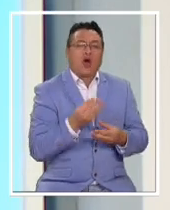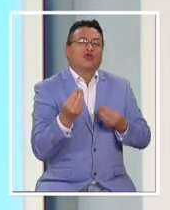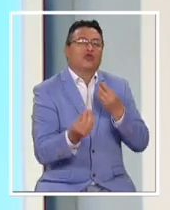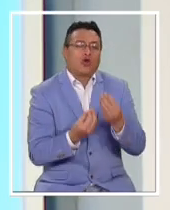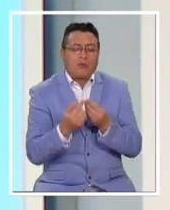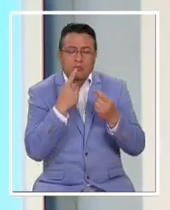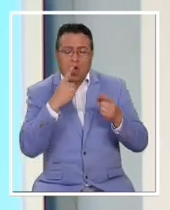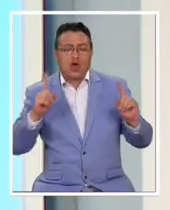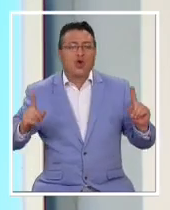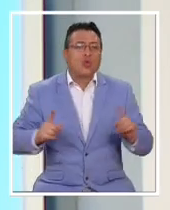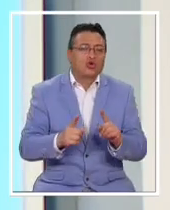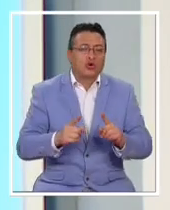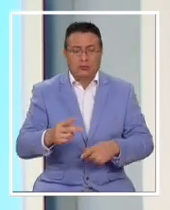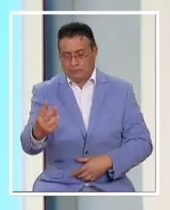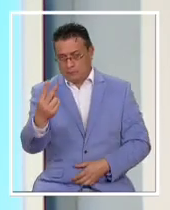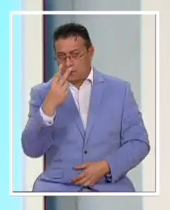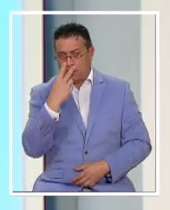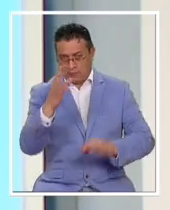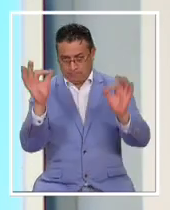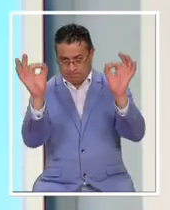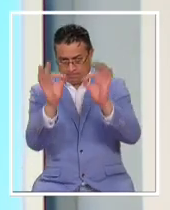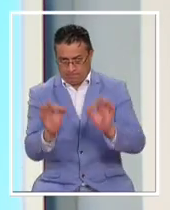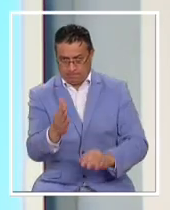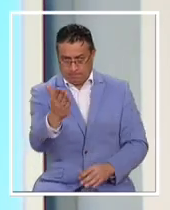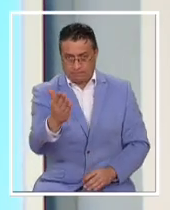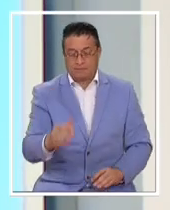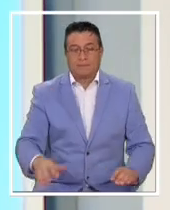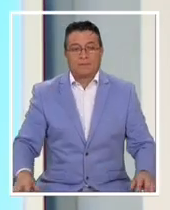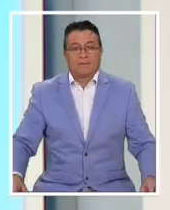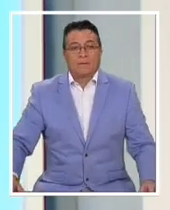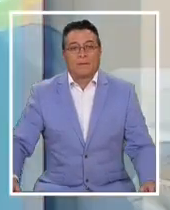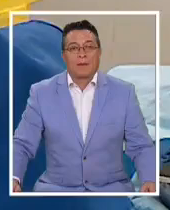estas conclusiones? Lo vemos en la nota de Aranza Fernández.